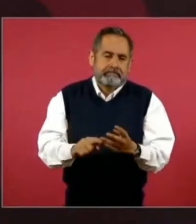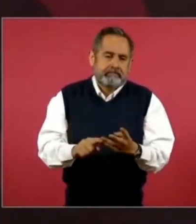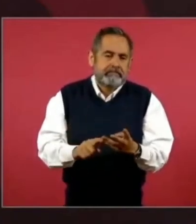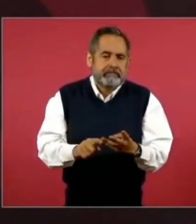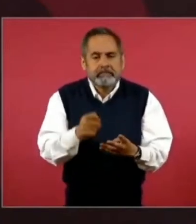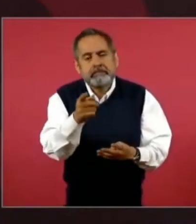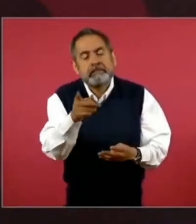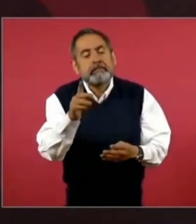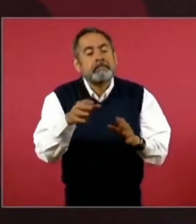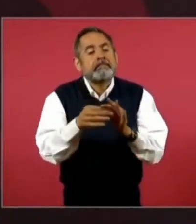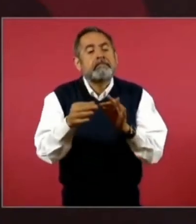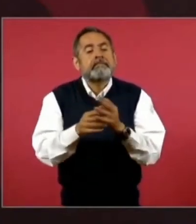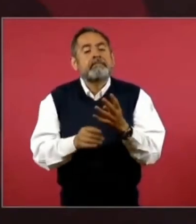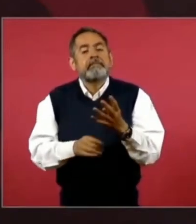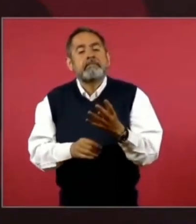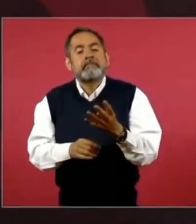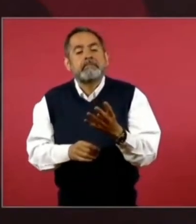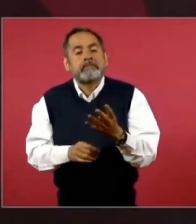Habría